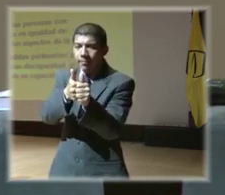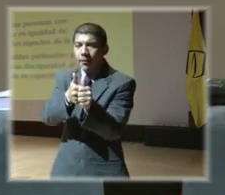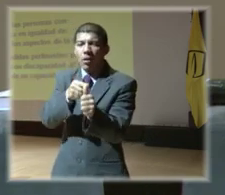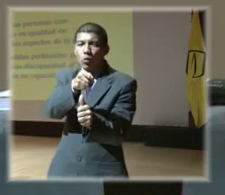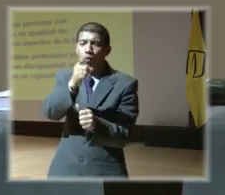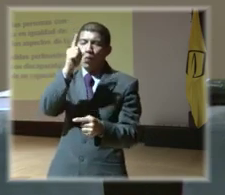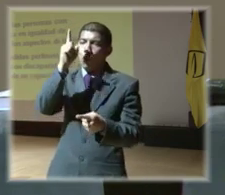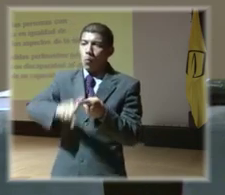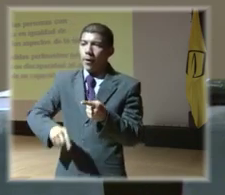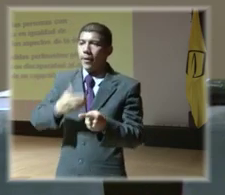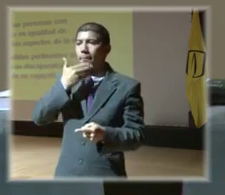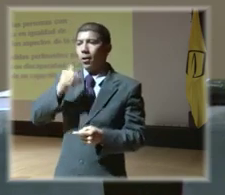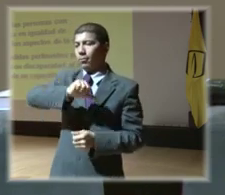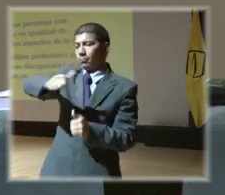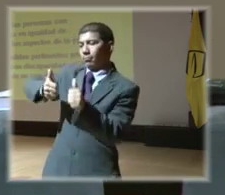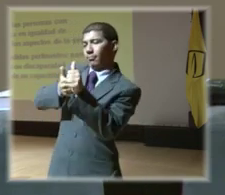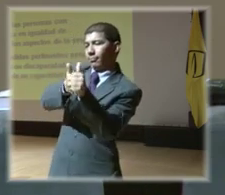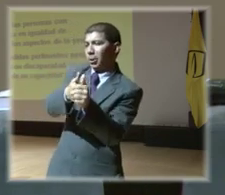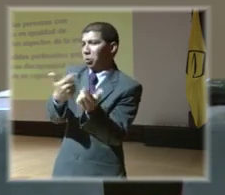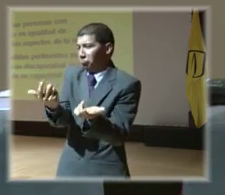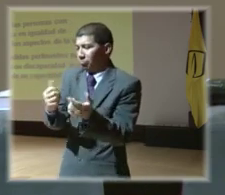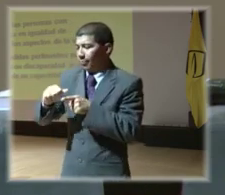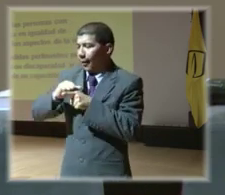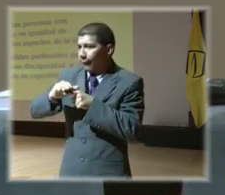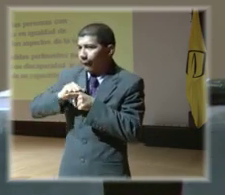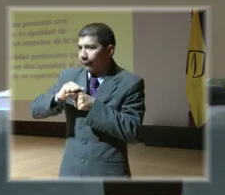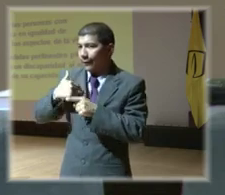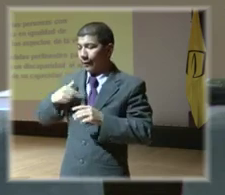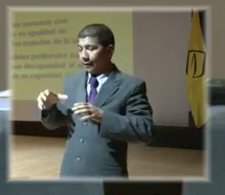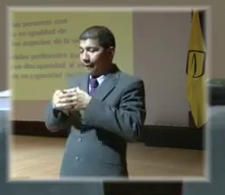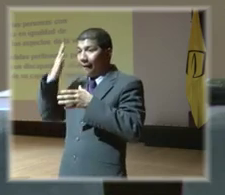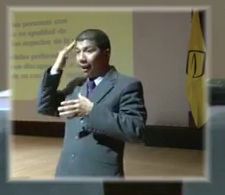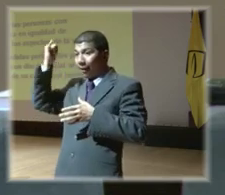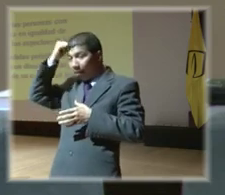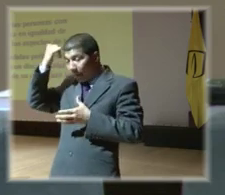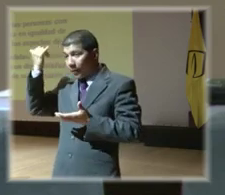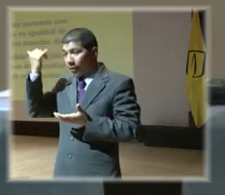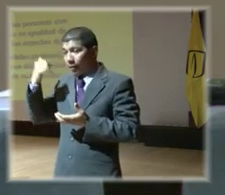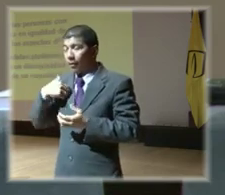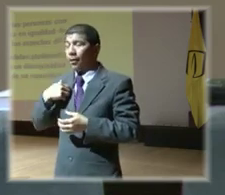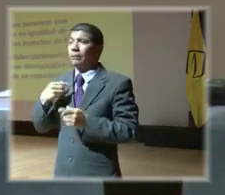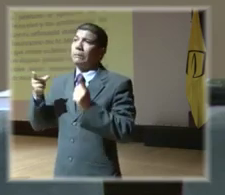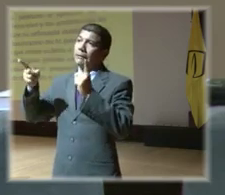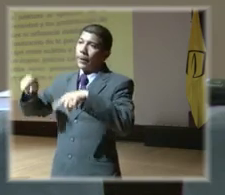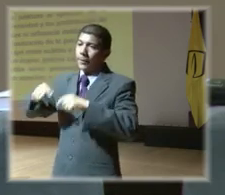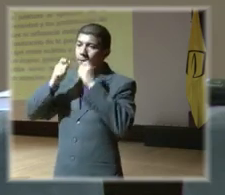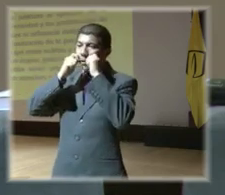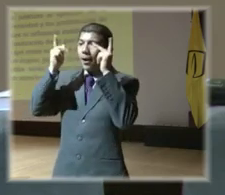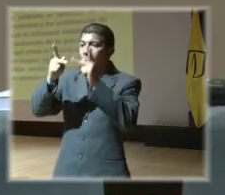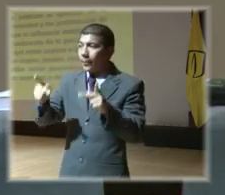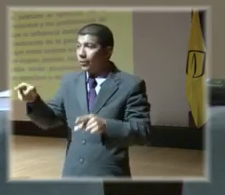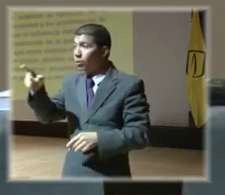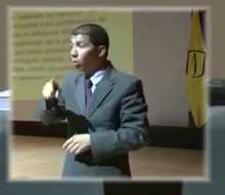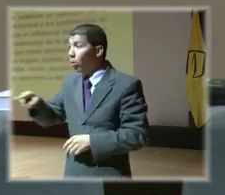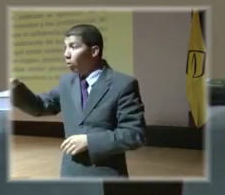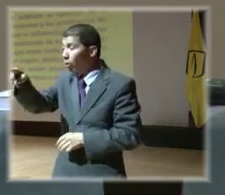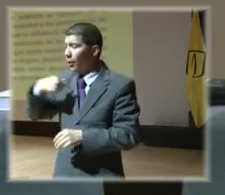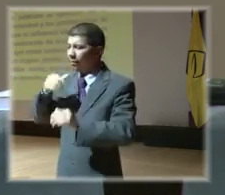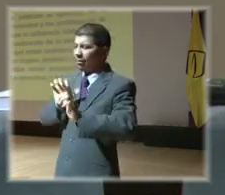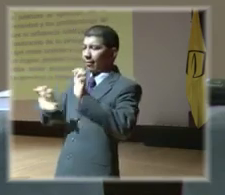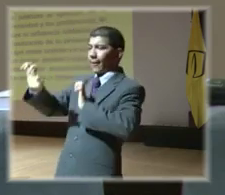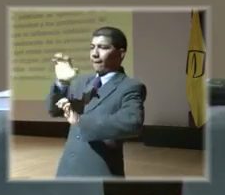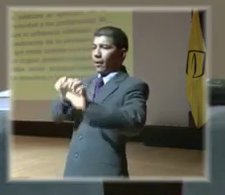y el ejercicio que se debe hacer, no solo desde la academia, sino desde las personas que trabajan en la defensa de derechos de